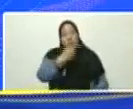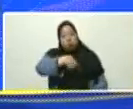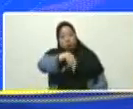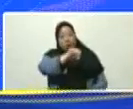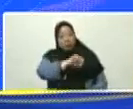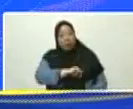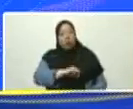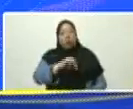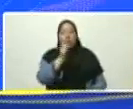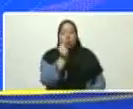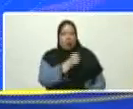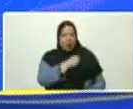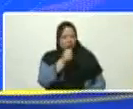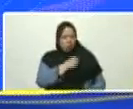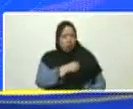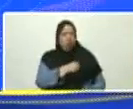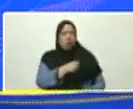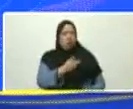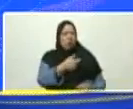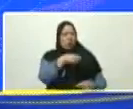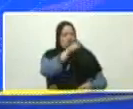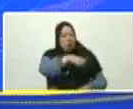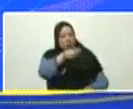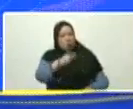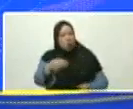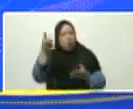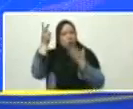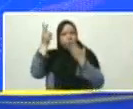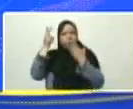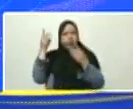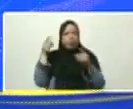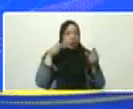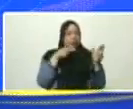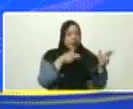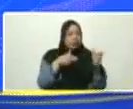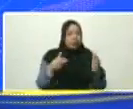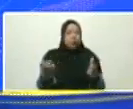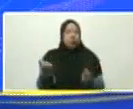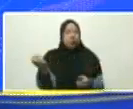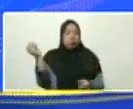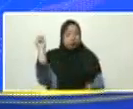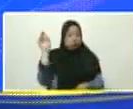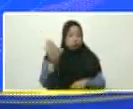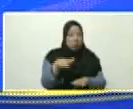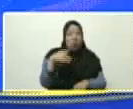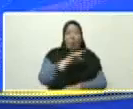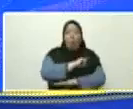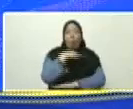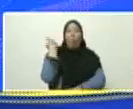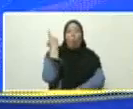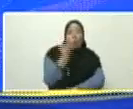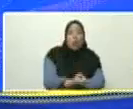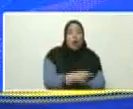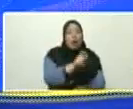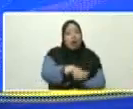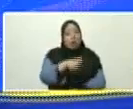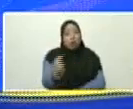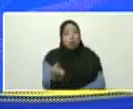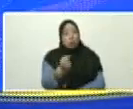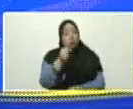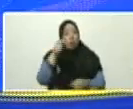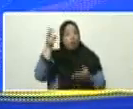Inquisición y de todos los oscurantismos de quienes habían cometido el grave